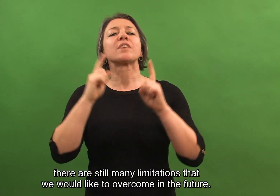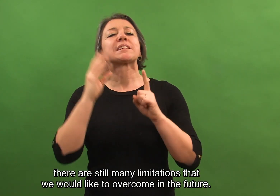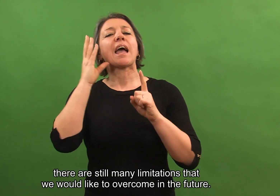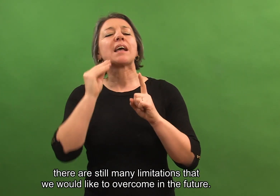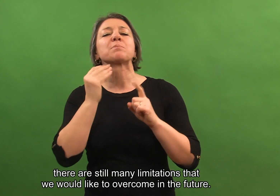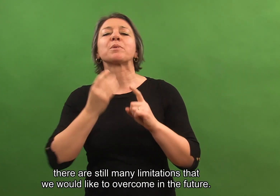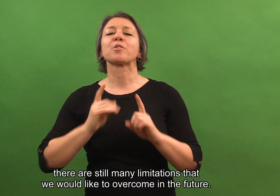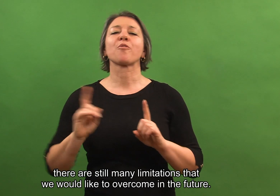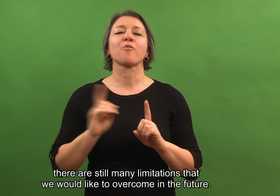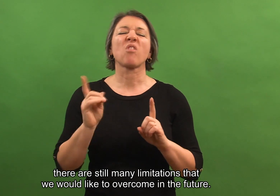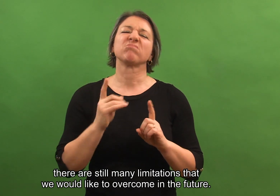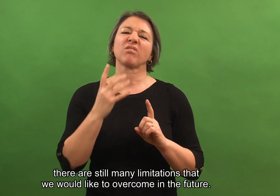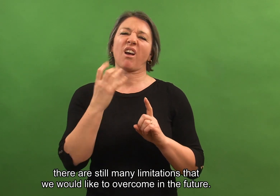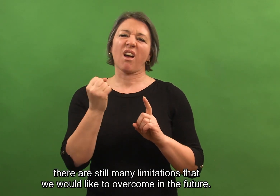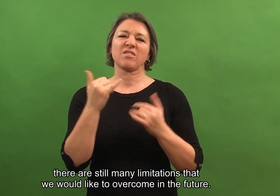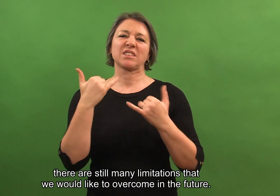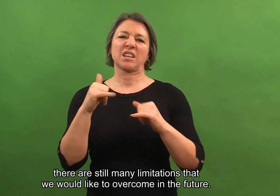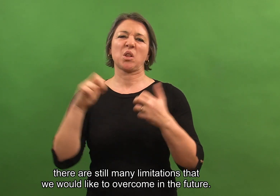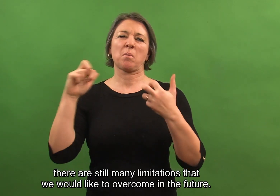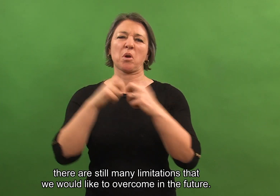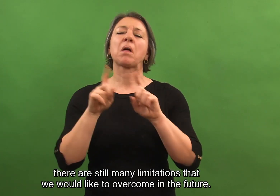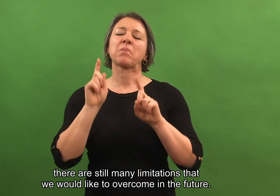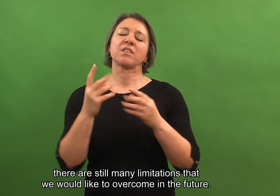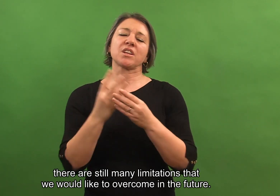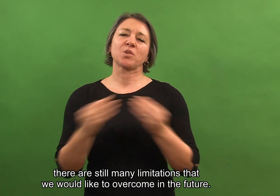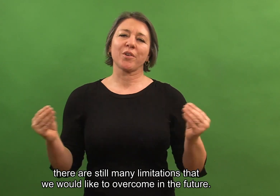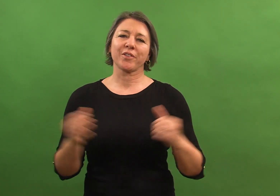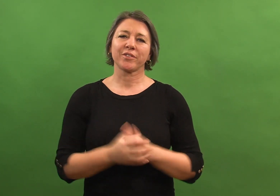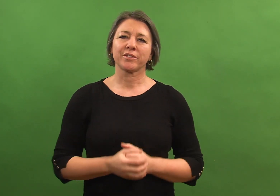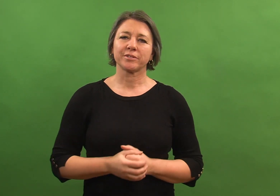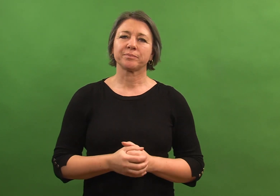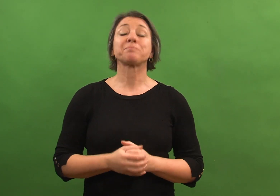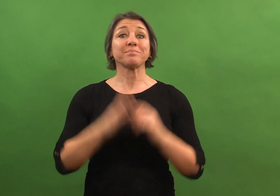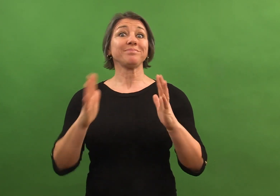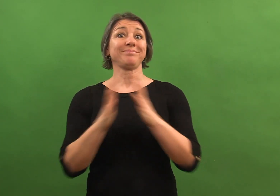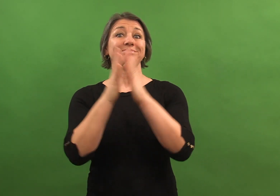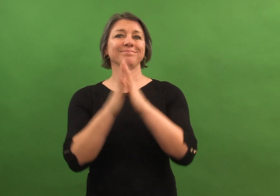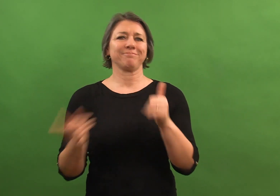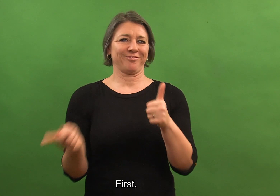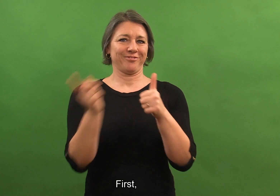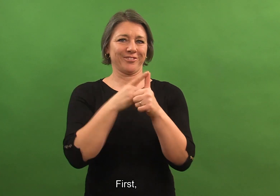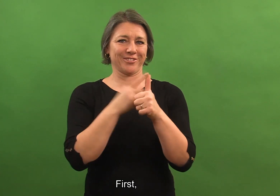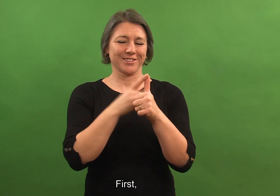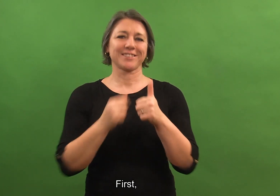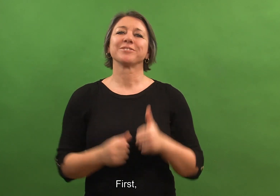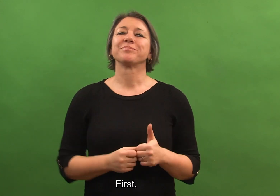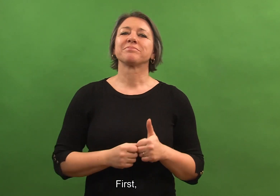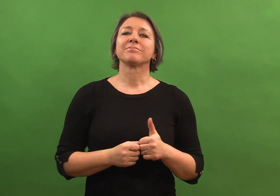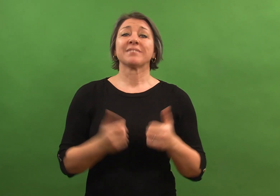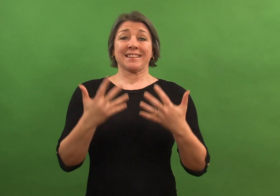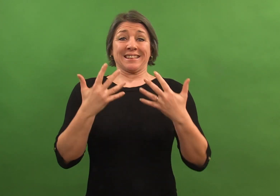prevalece y a pesar de los muchos esfuerzos que se han hecho en la educación universitaria, sigue habiendo muchas limitaciones que nos